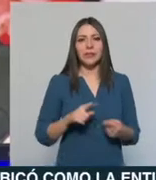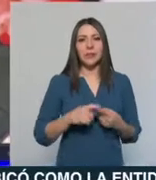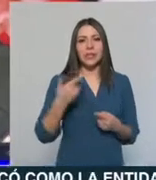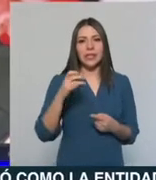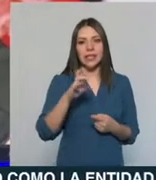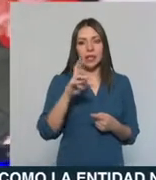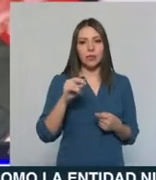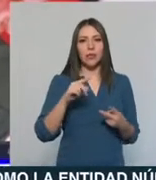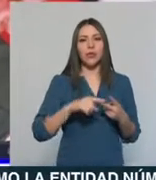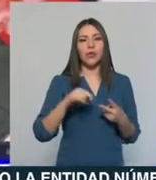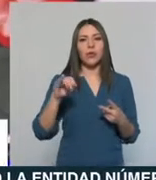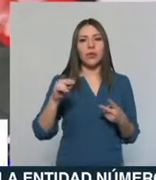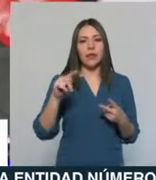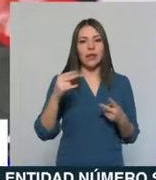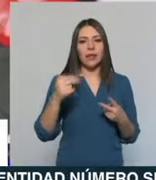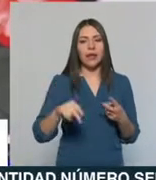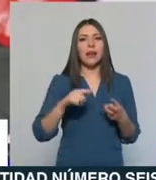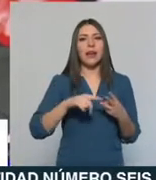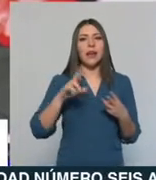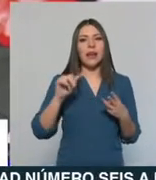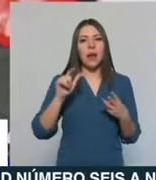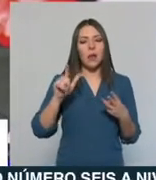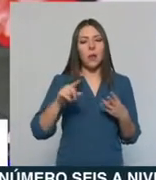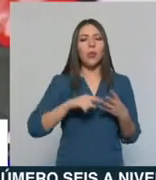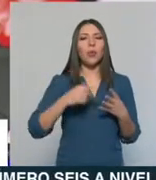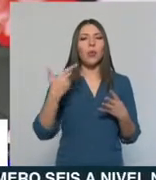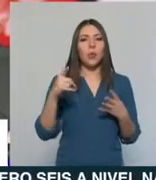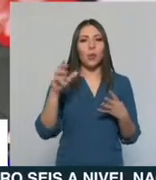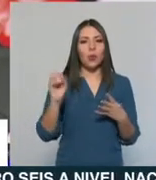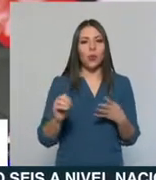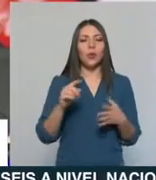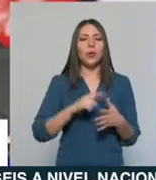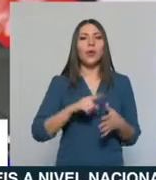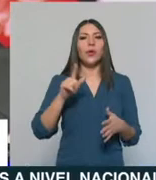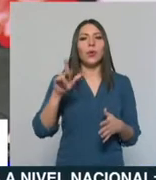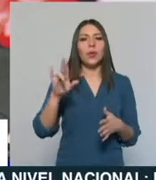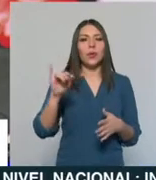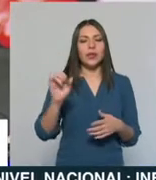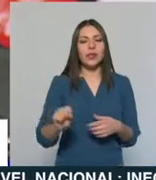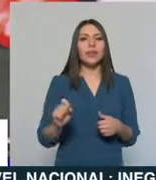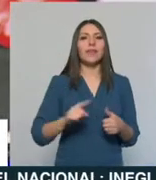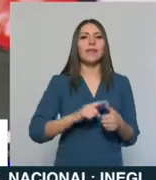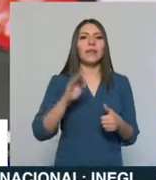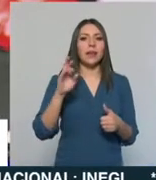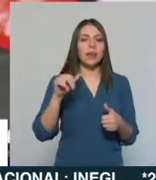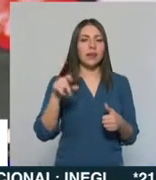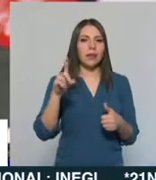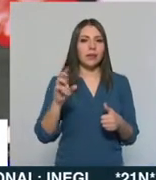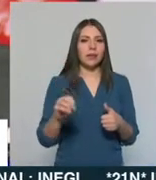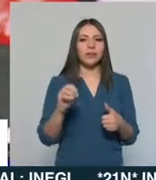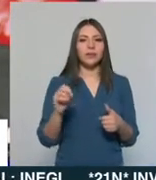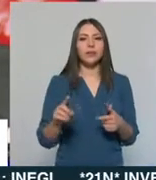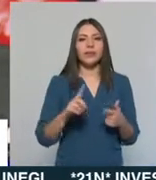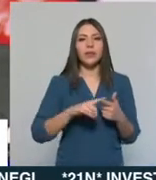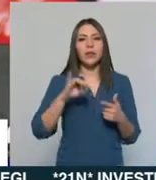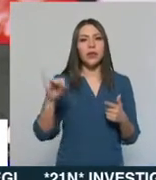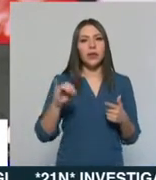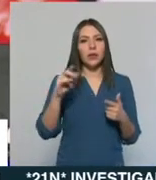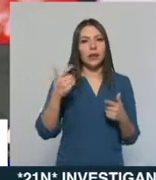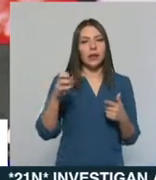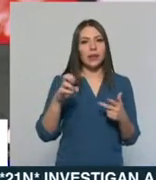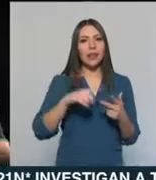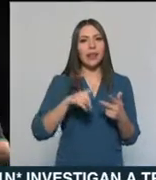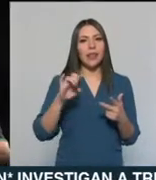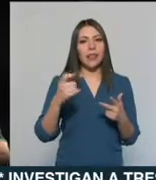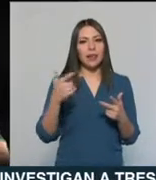Jonathan Orozco, Raúl Gudiño, Hugo González, Luis Rodríguez, Fernando Navarro, Jorge Sánchez,